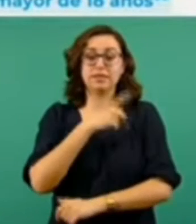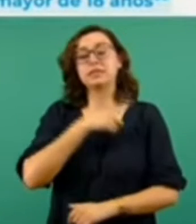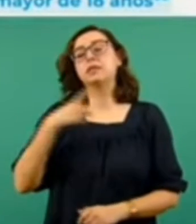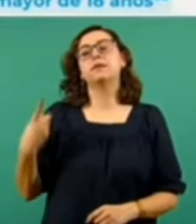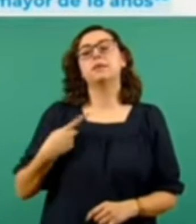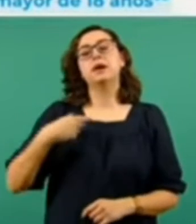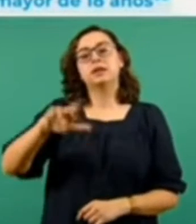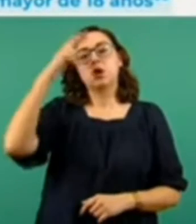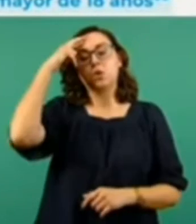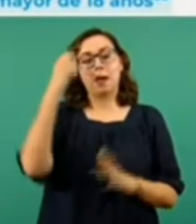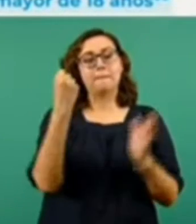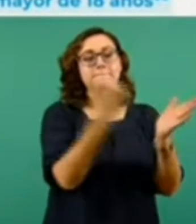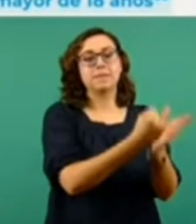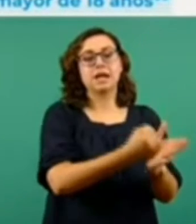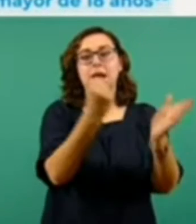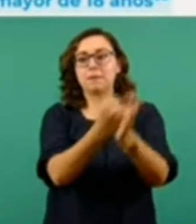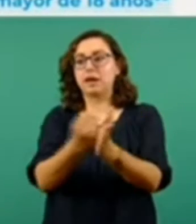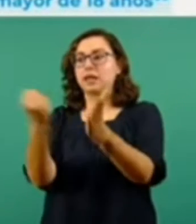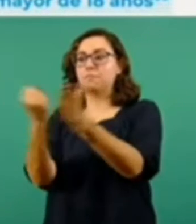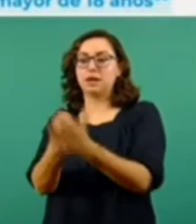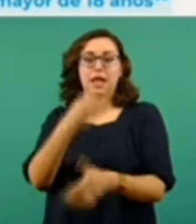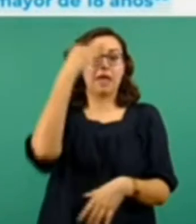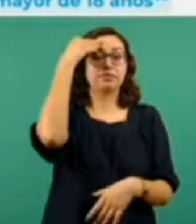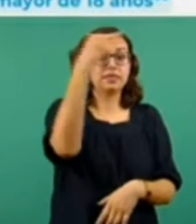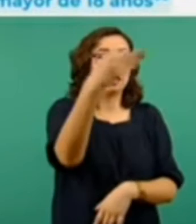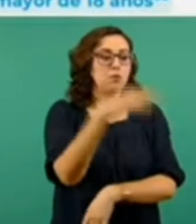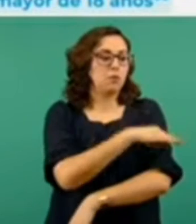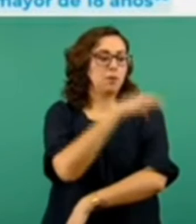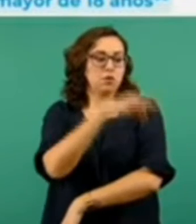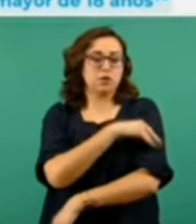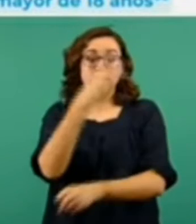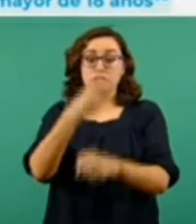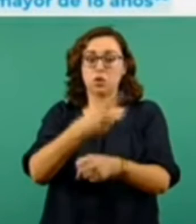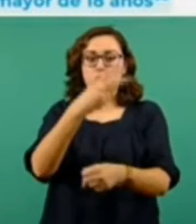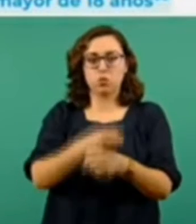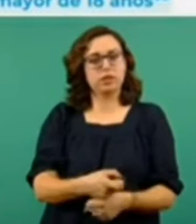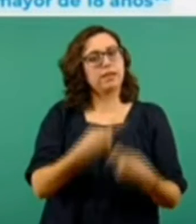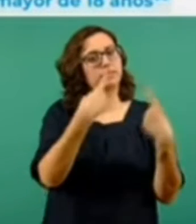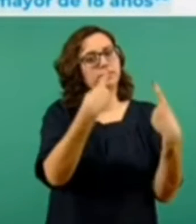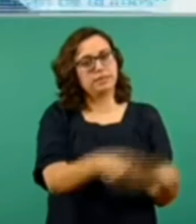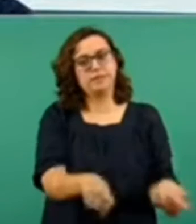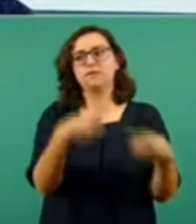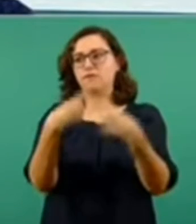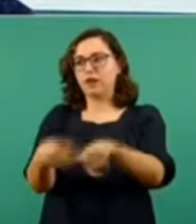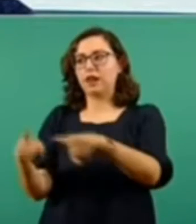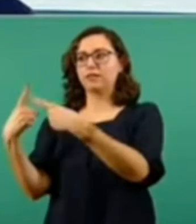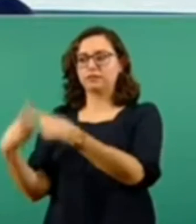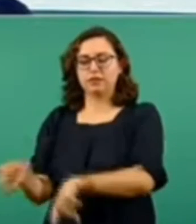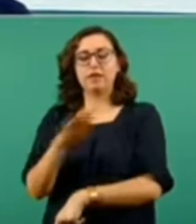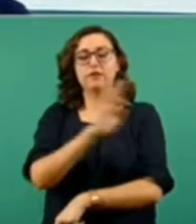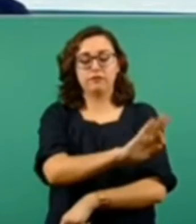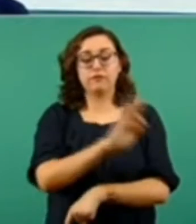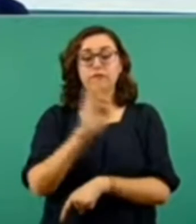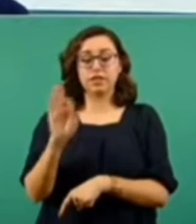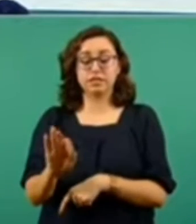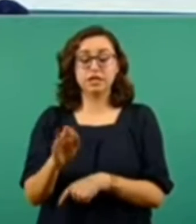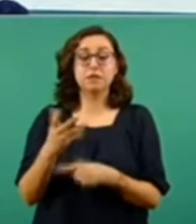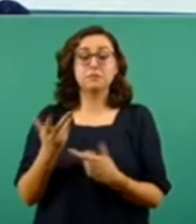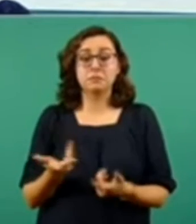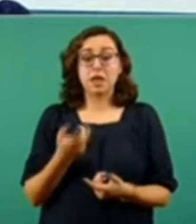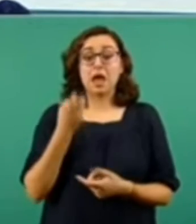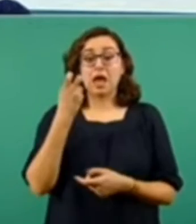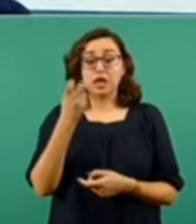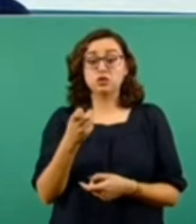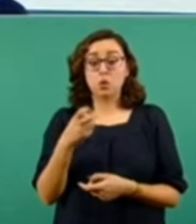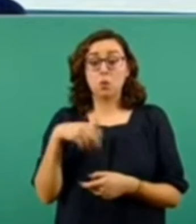vacuna es diferente y tiene una temporalidad diferente de cuándo se debe aplicar la segunda dosis. En la medida que esta